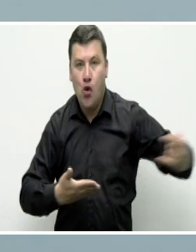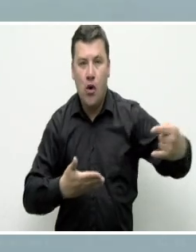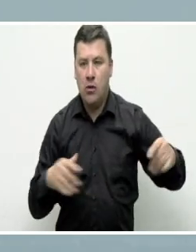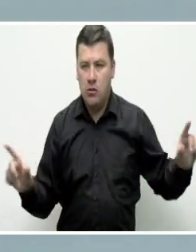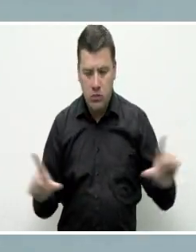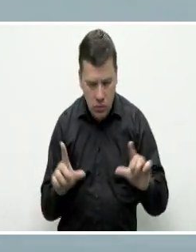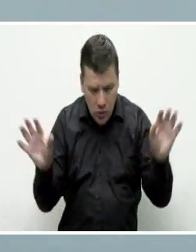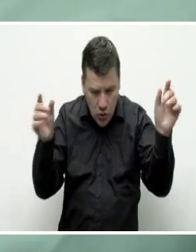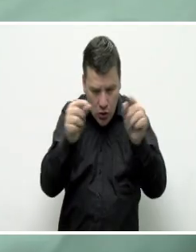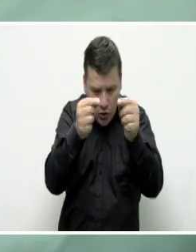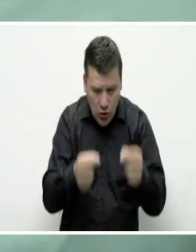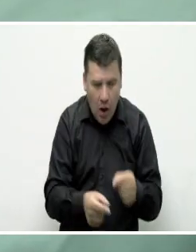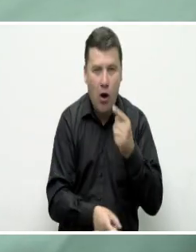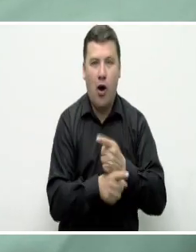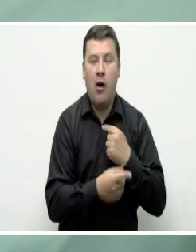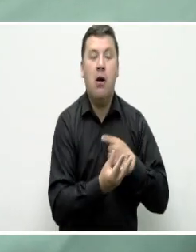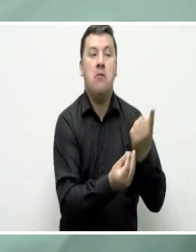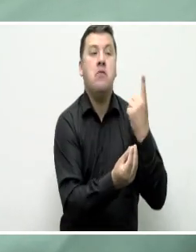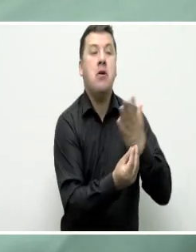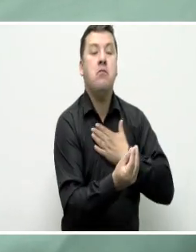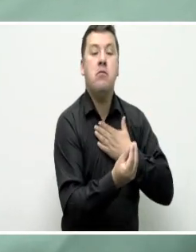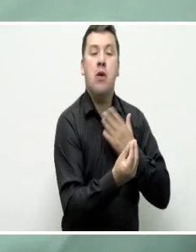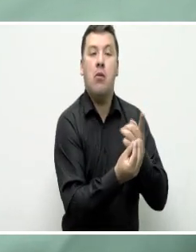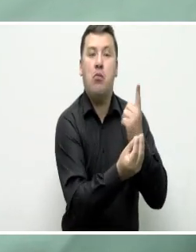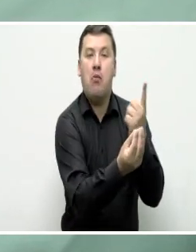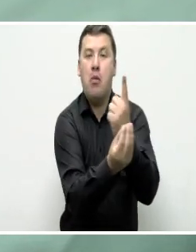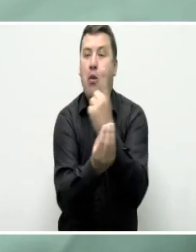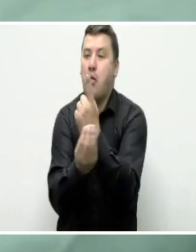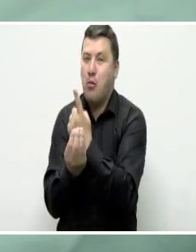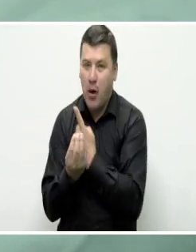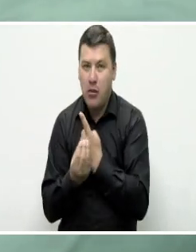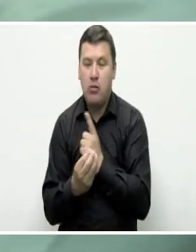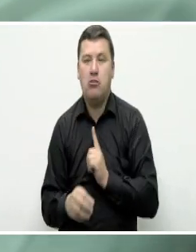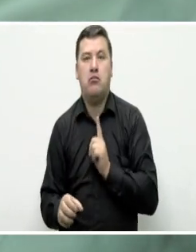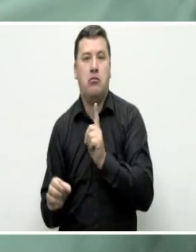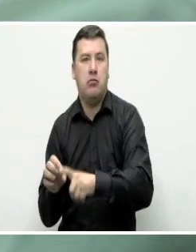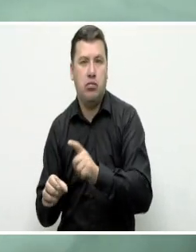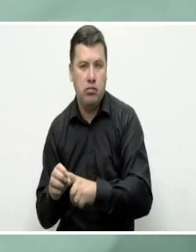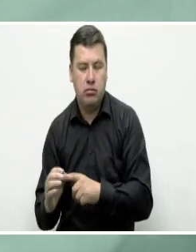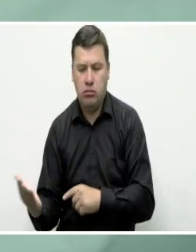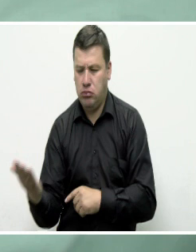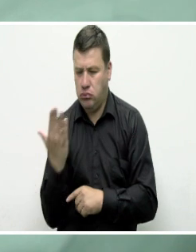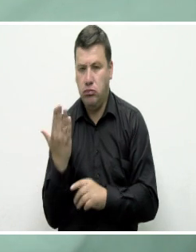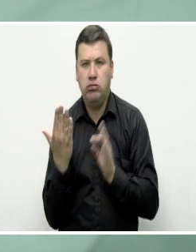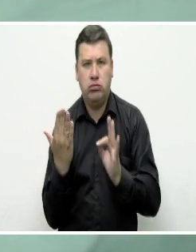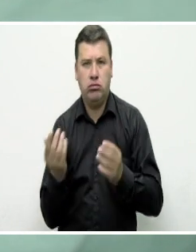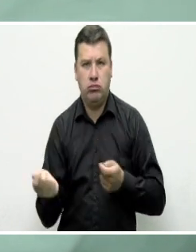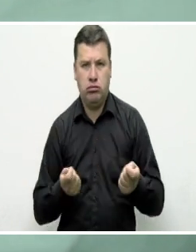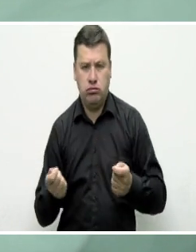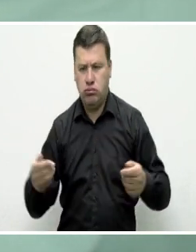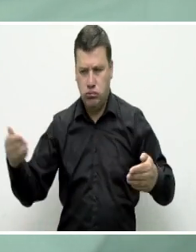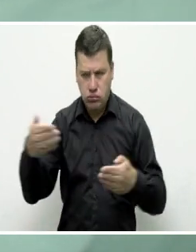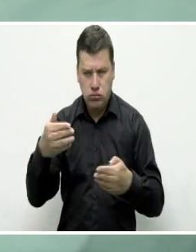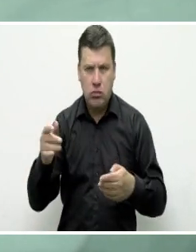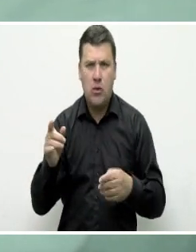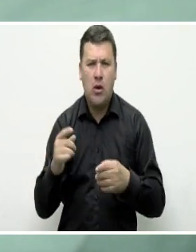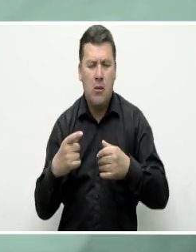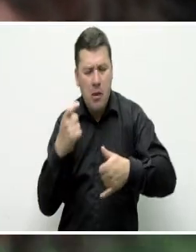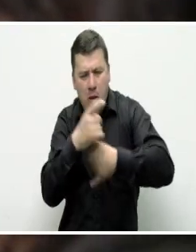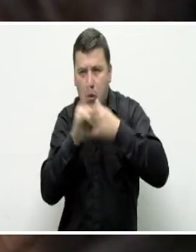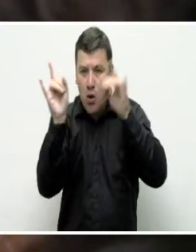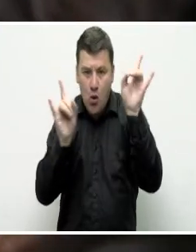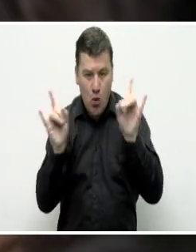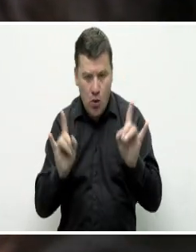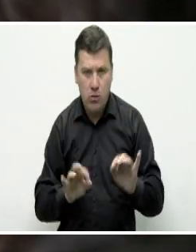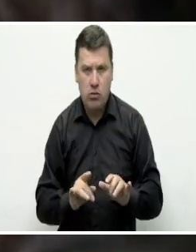escrutinios. Igualmente permitió el control actualizado de la inscripción y brindar total autonomía a las colectividades políticas